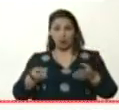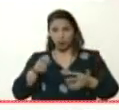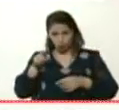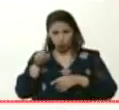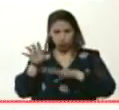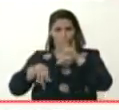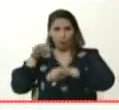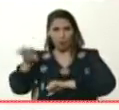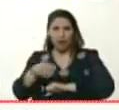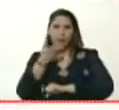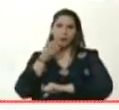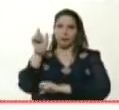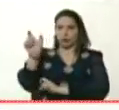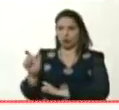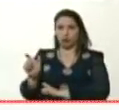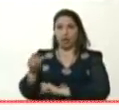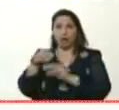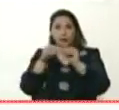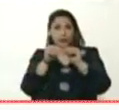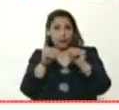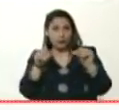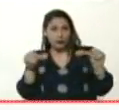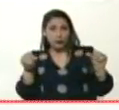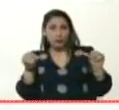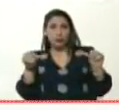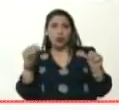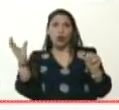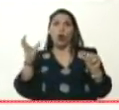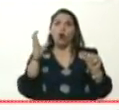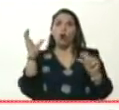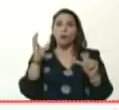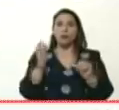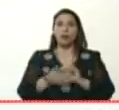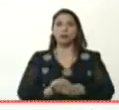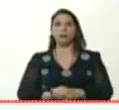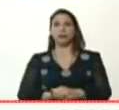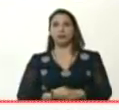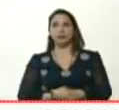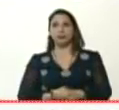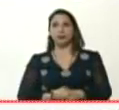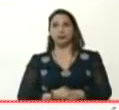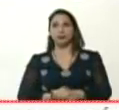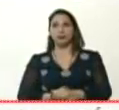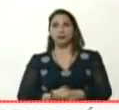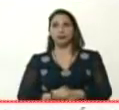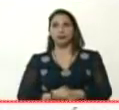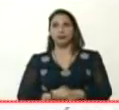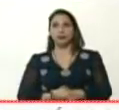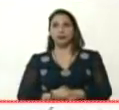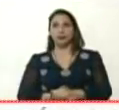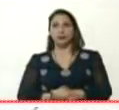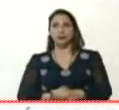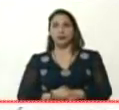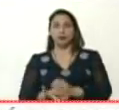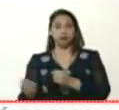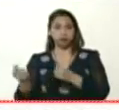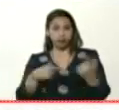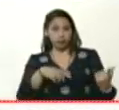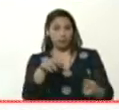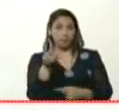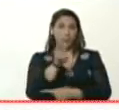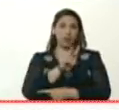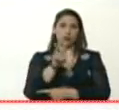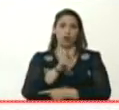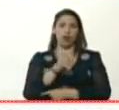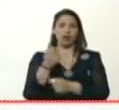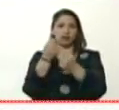compraras la harina de esa marca en Colombia, y la traes a Venezuela,